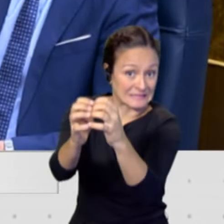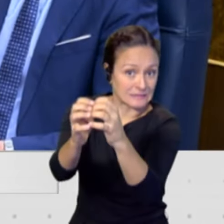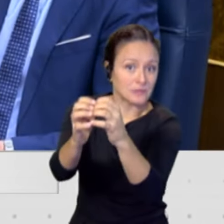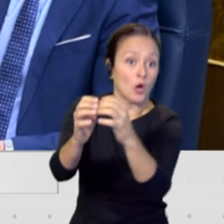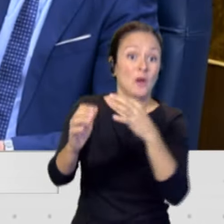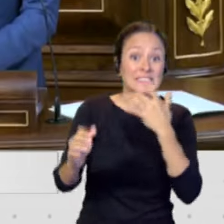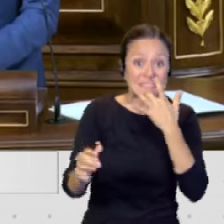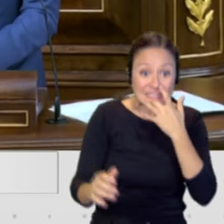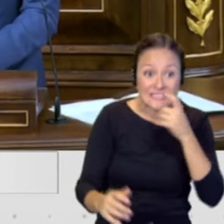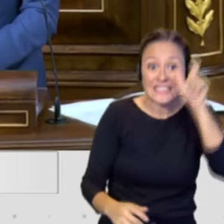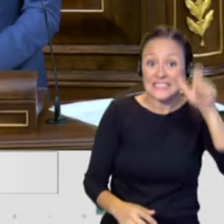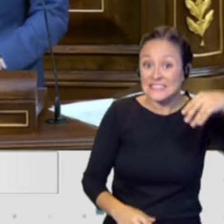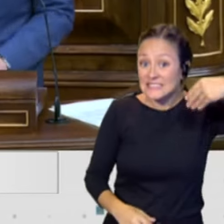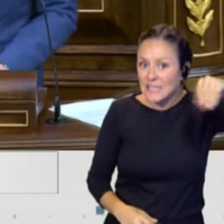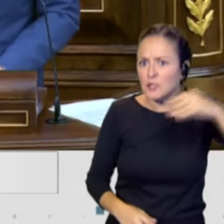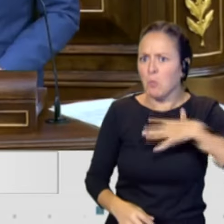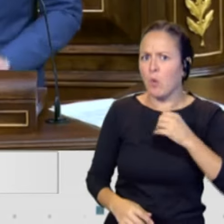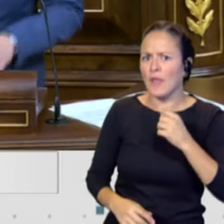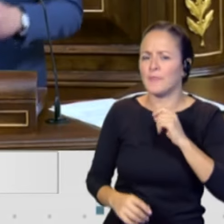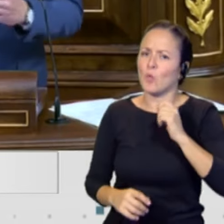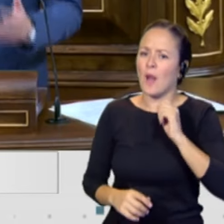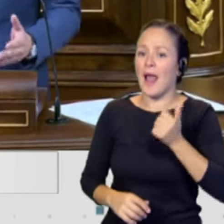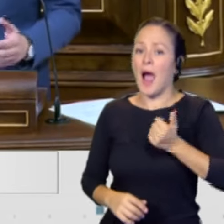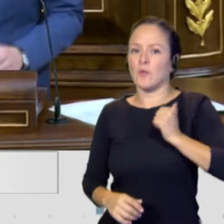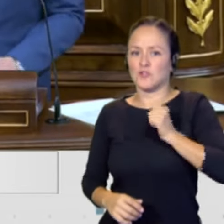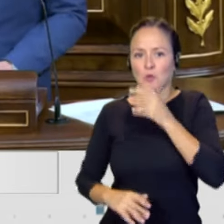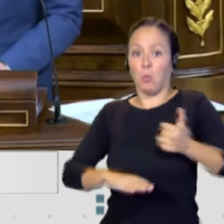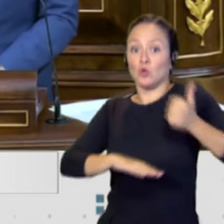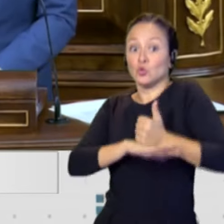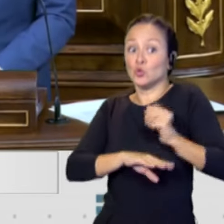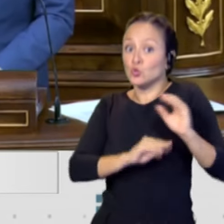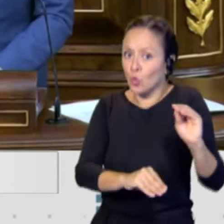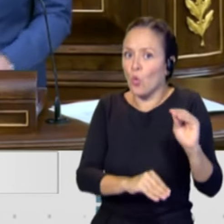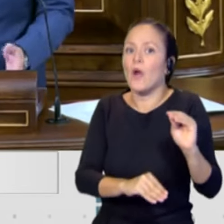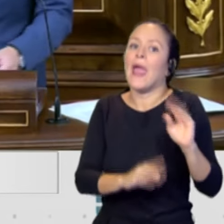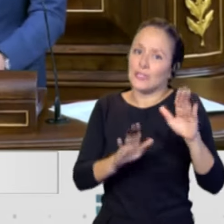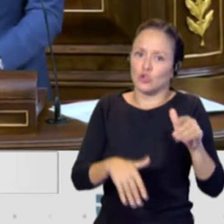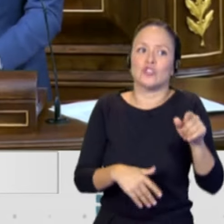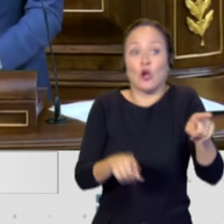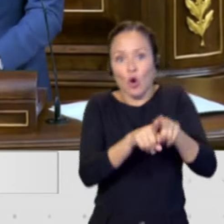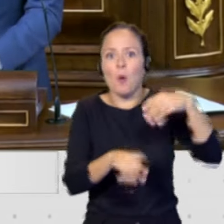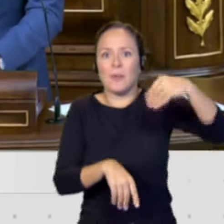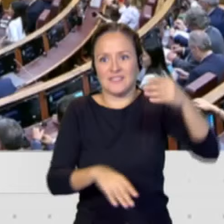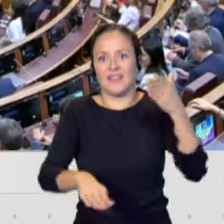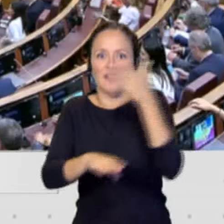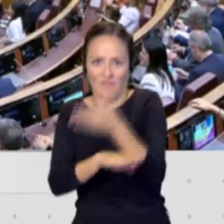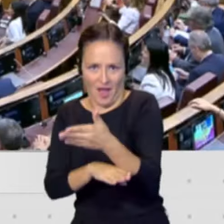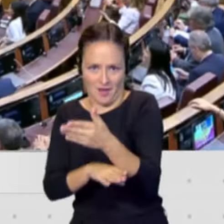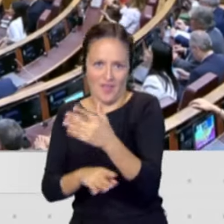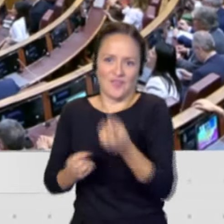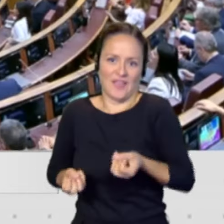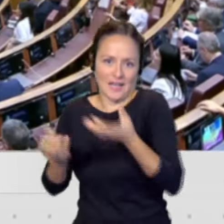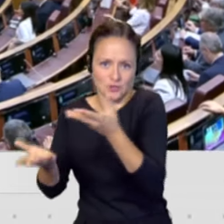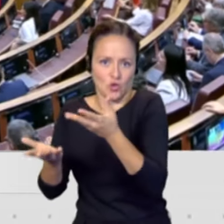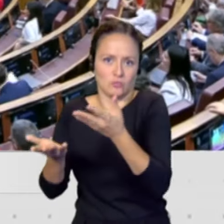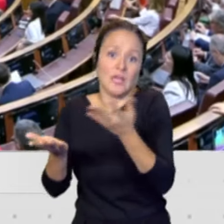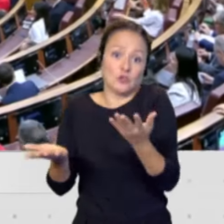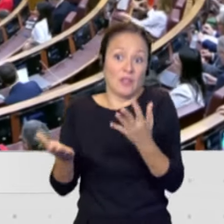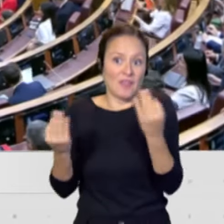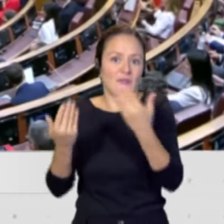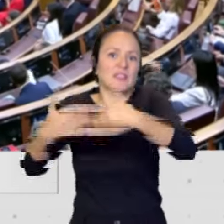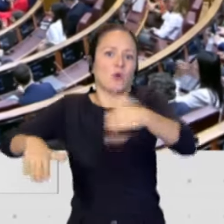como investigado y no como testigo y por tanto sí que directamente habría que enviarlo en este caso al al supremo Qué sucede aquí como lo que se entiende